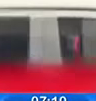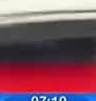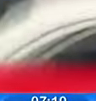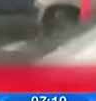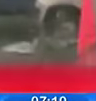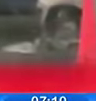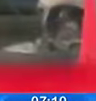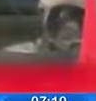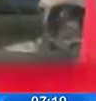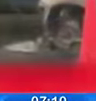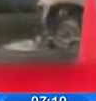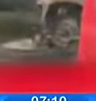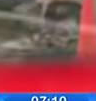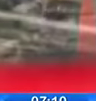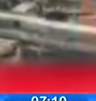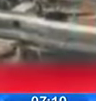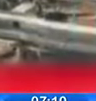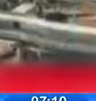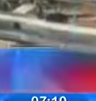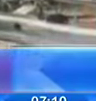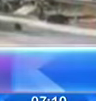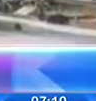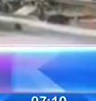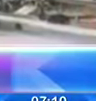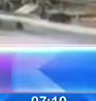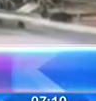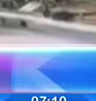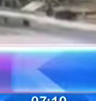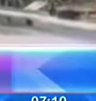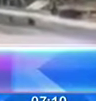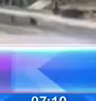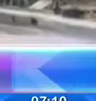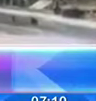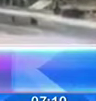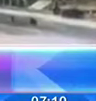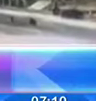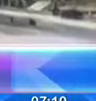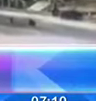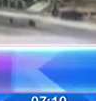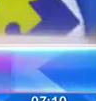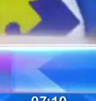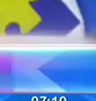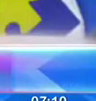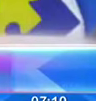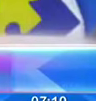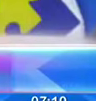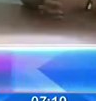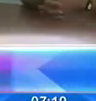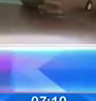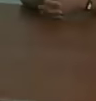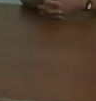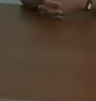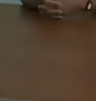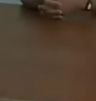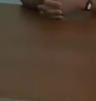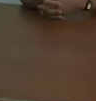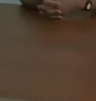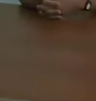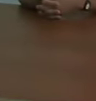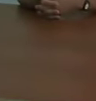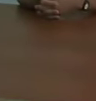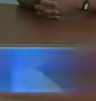funcionarios de la Fiscalía fueron asesinados en un atentado perpetrado por alias Guacho. Familiares de Katy y Oscar